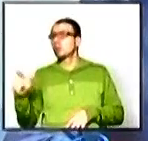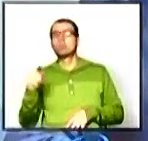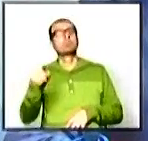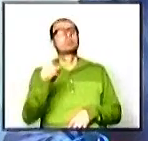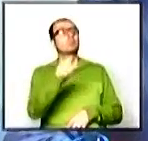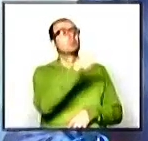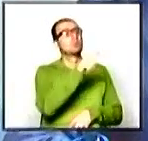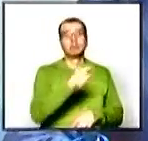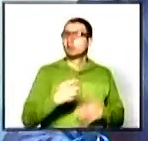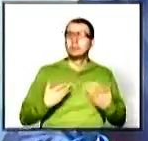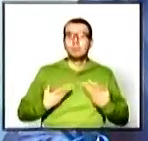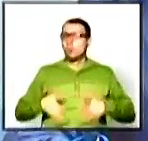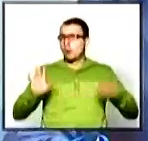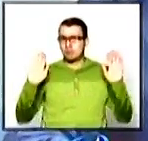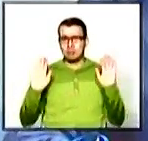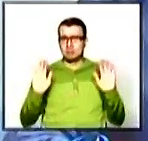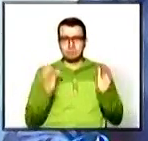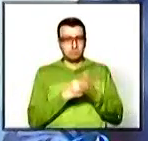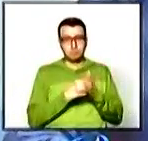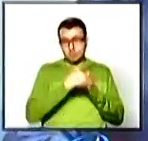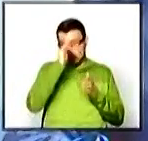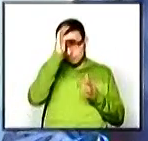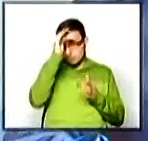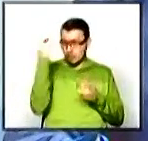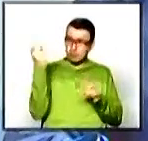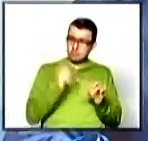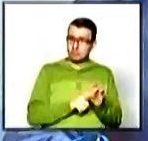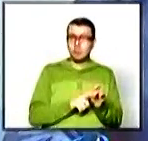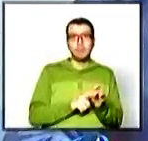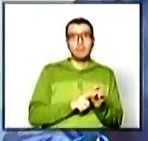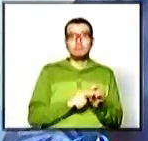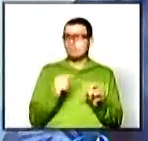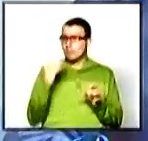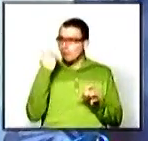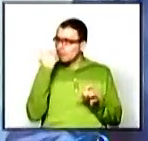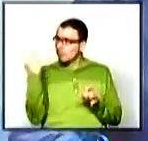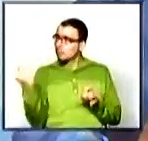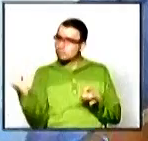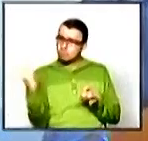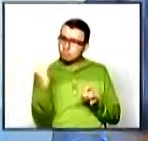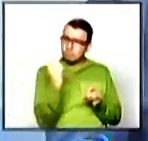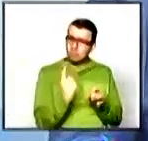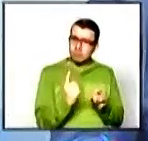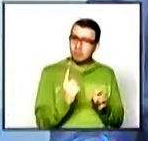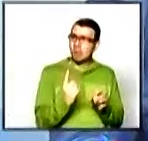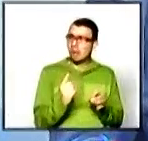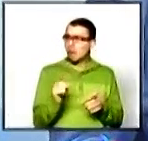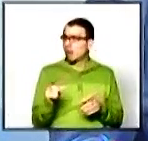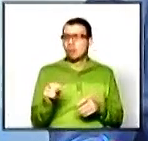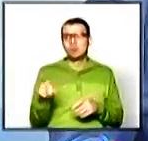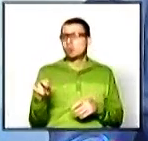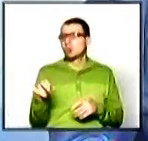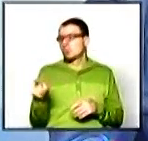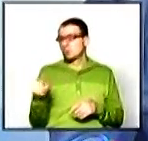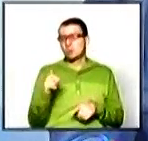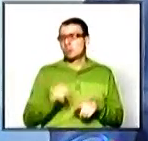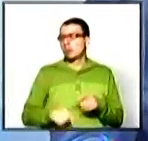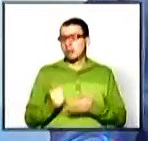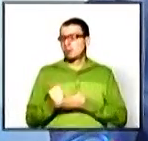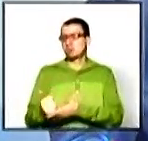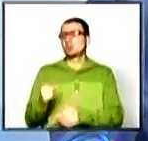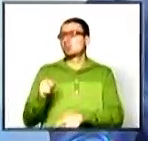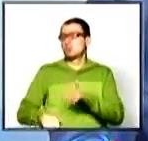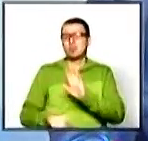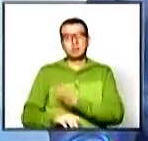de nuestras clínicas, uno entra una enfermedad y que le digan no hay nada que hacerle, lo suyo no